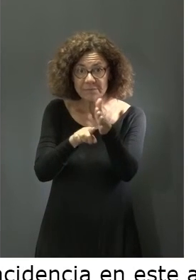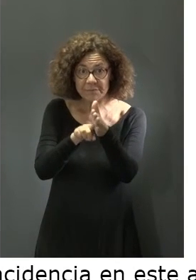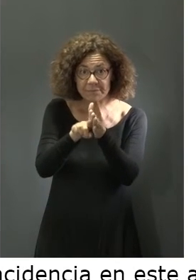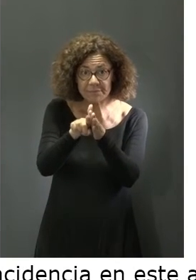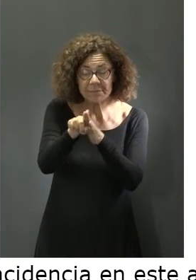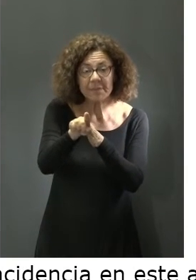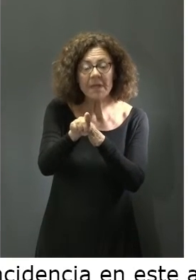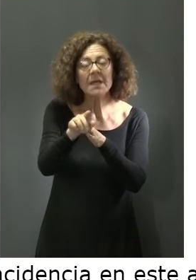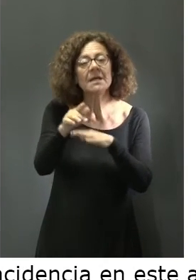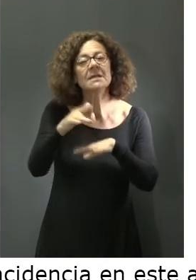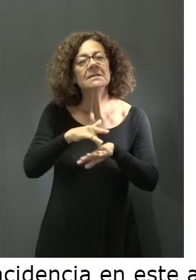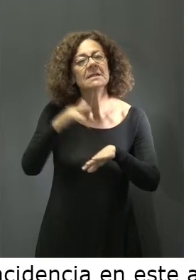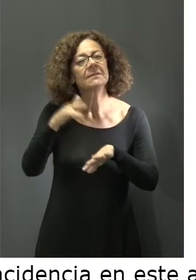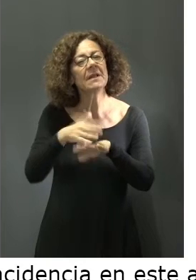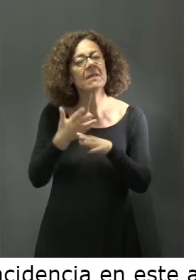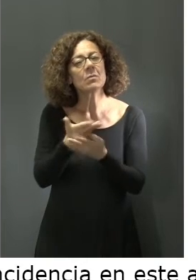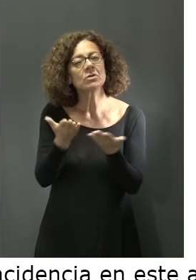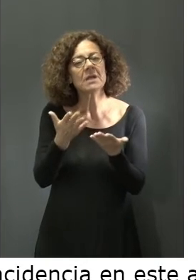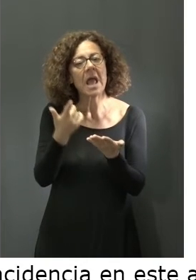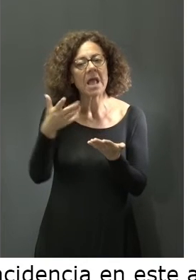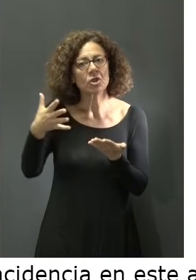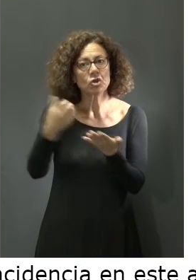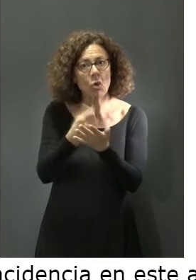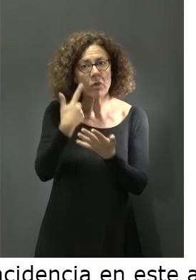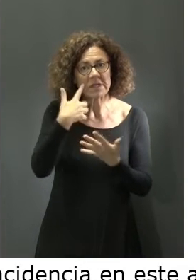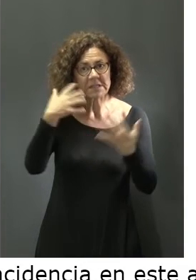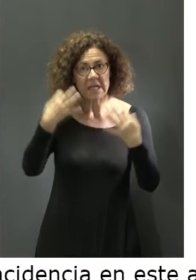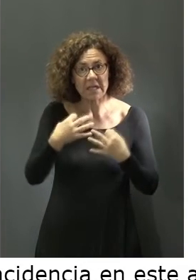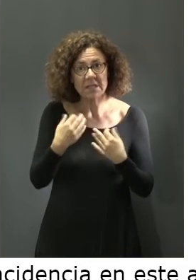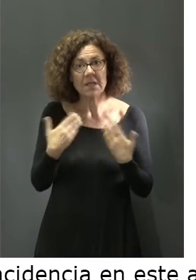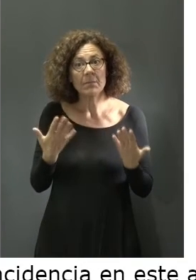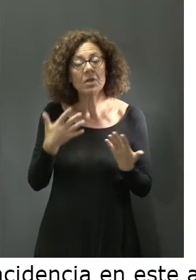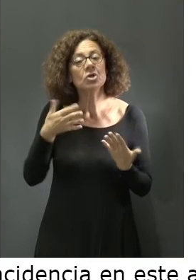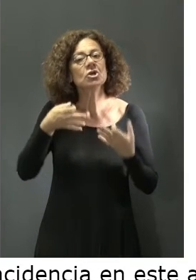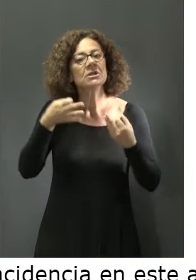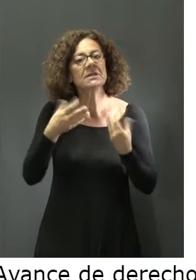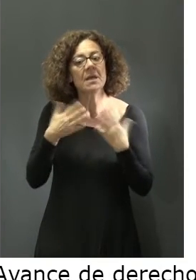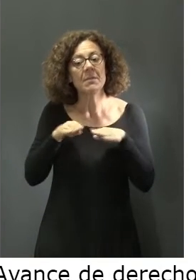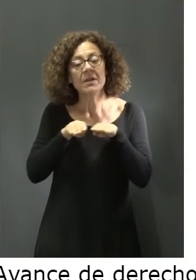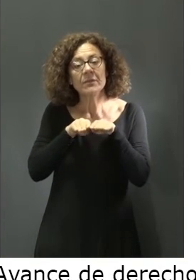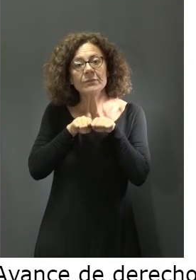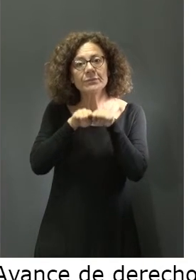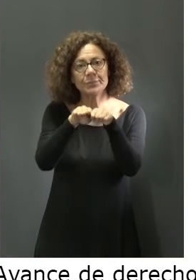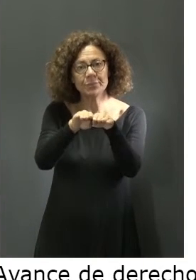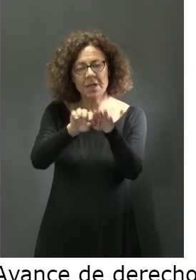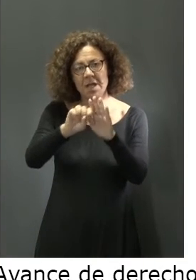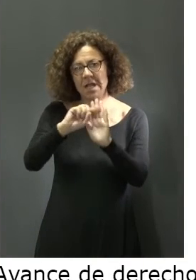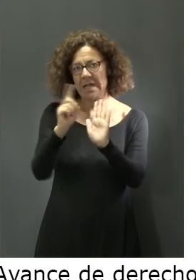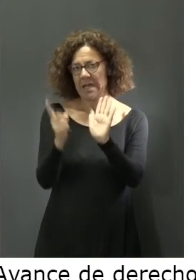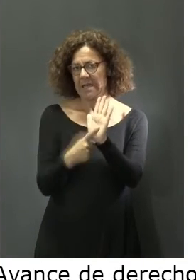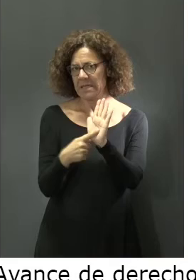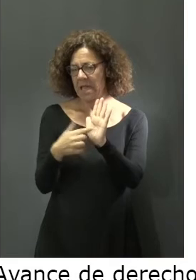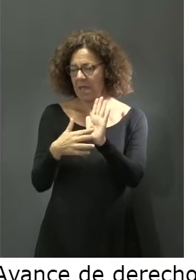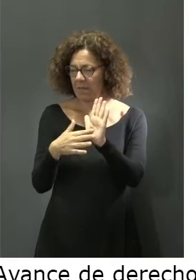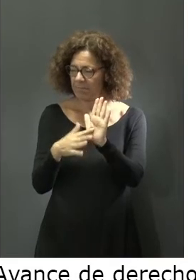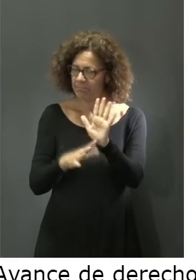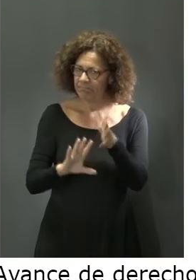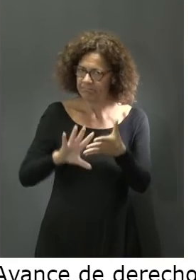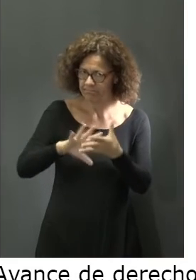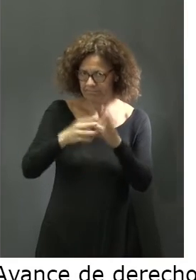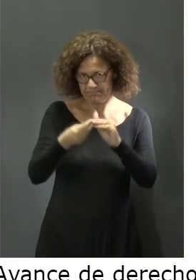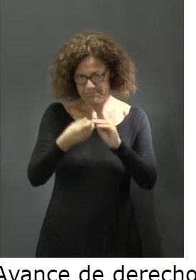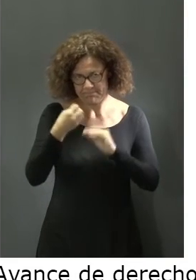sensibilizando hacia todas estas realidades. Pero tiene que ir acompasada con la legislación correspondiente,